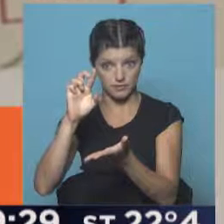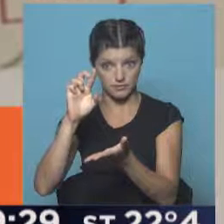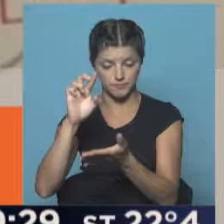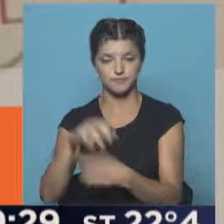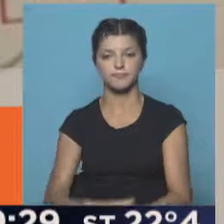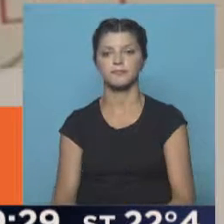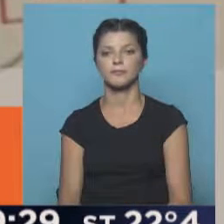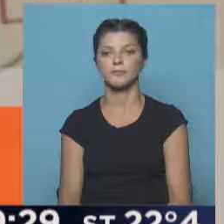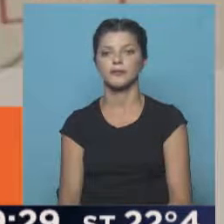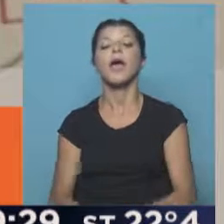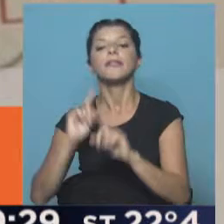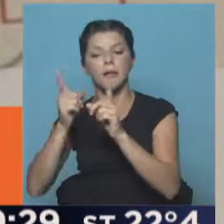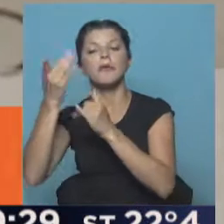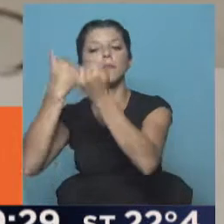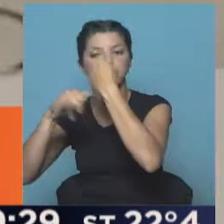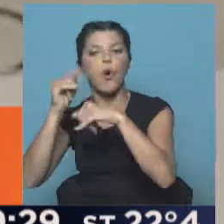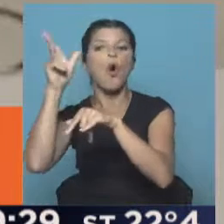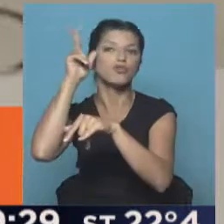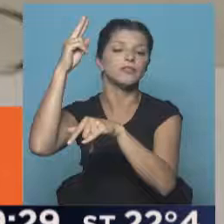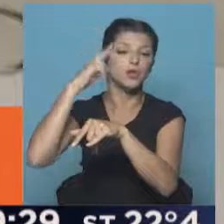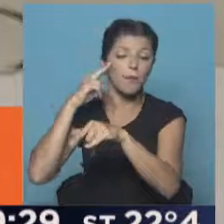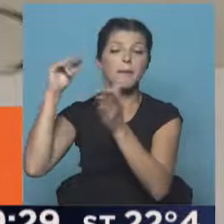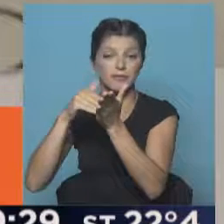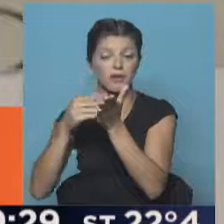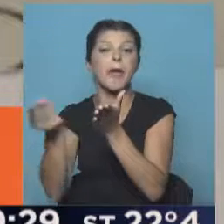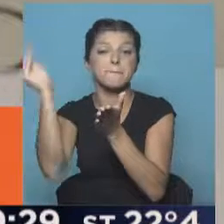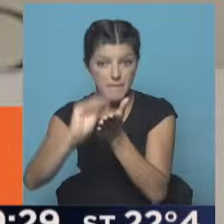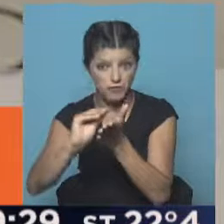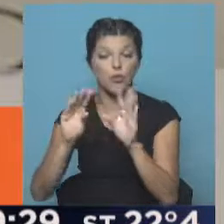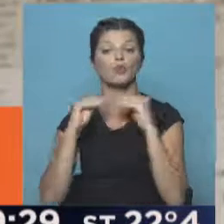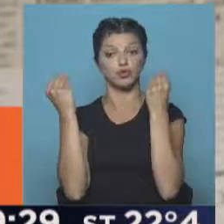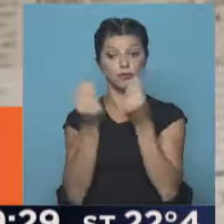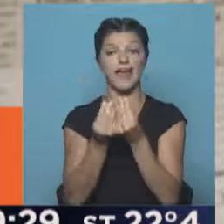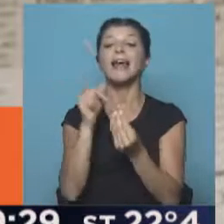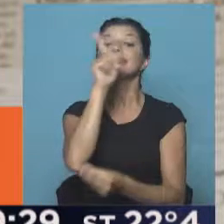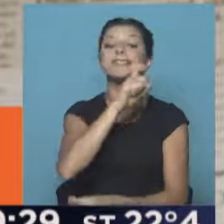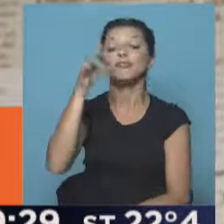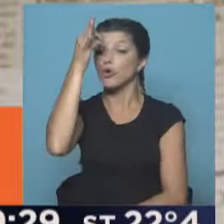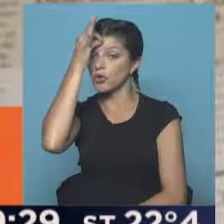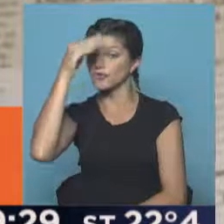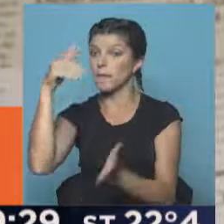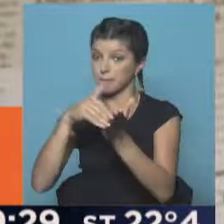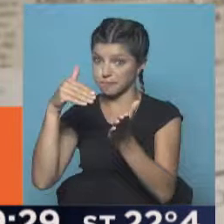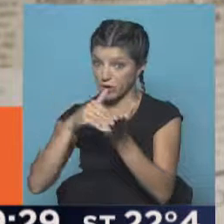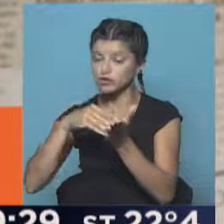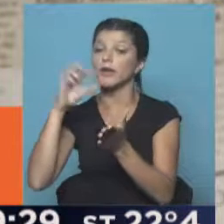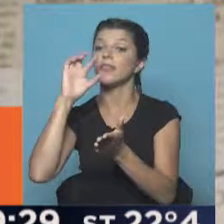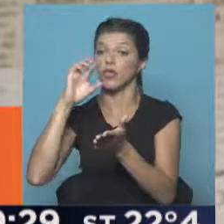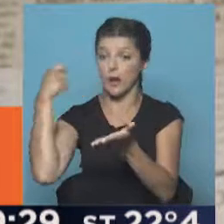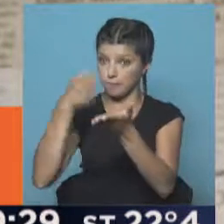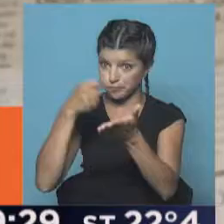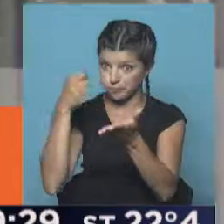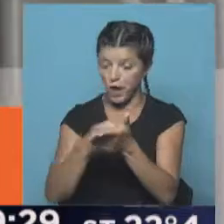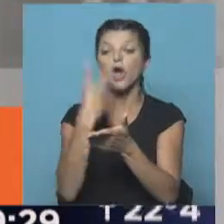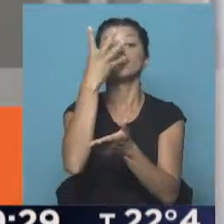un decomiso de activos por otros 89 millones, es decir, un total de 112 millones. Deberá someterse durante 4 años a